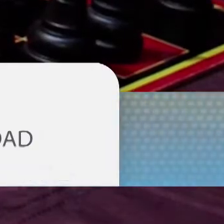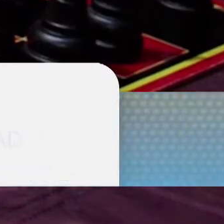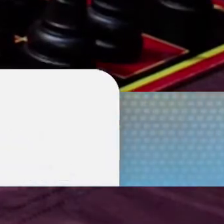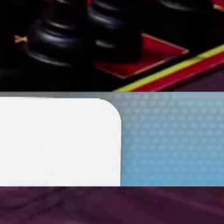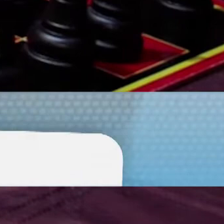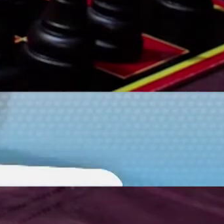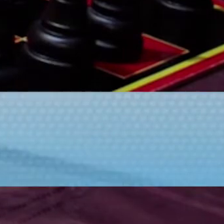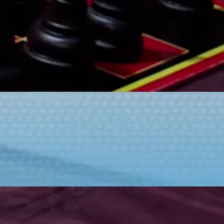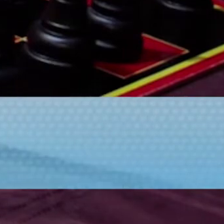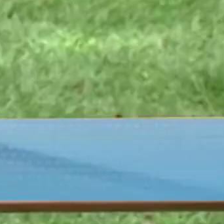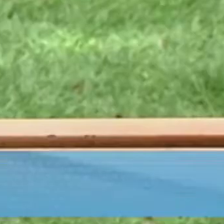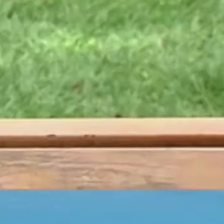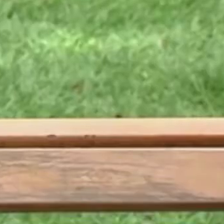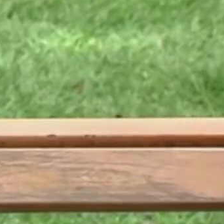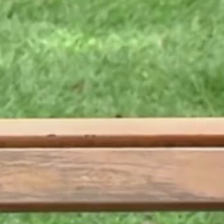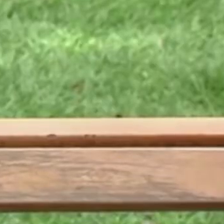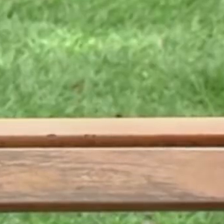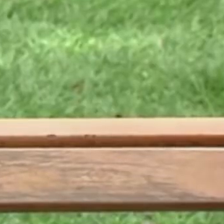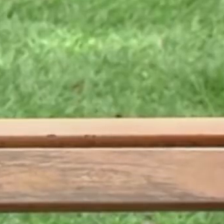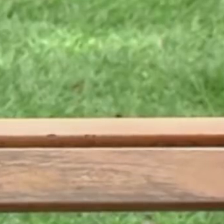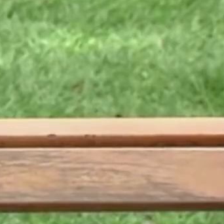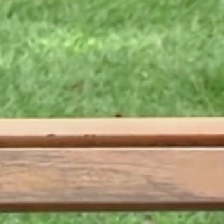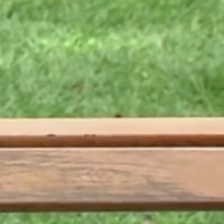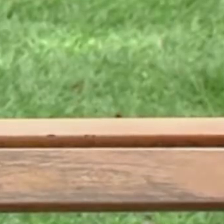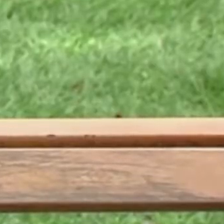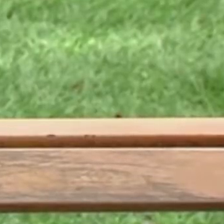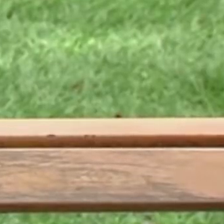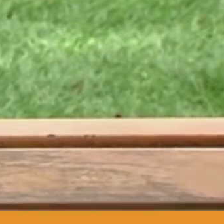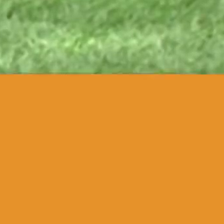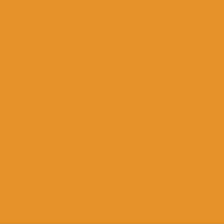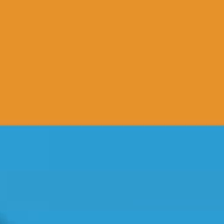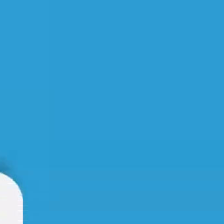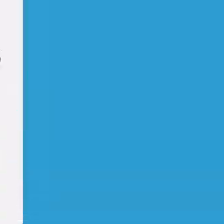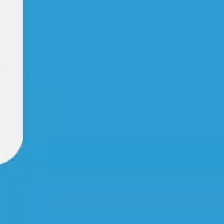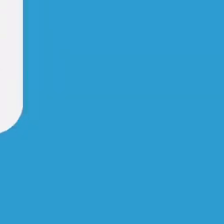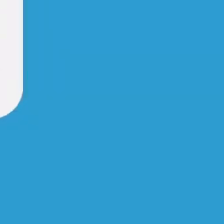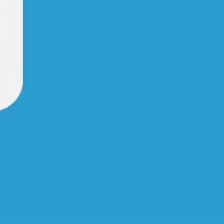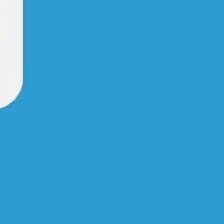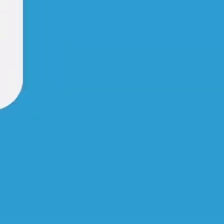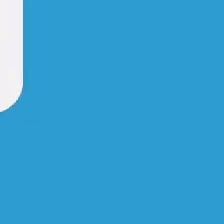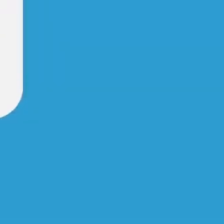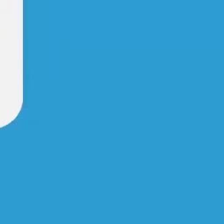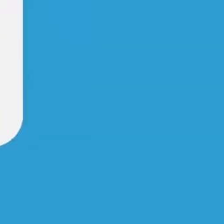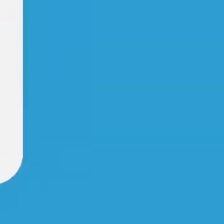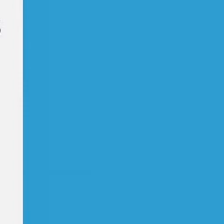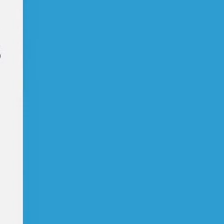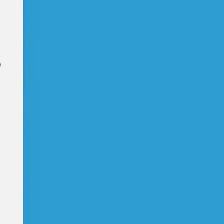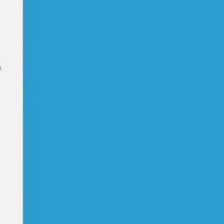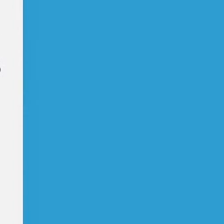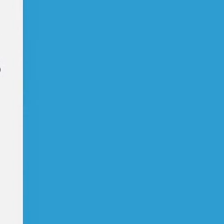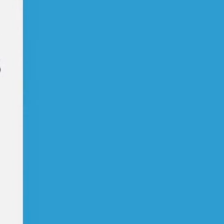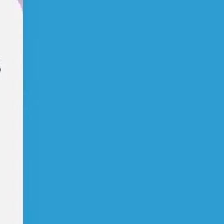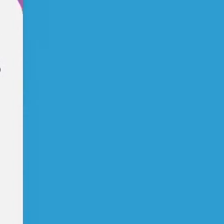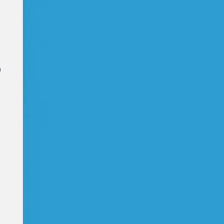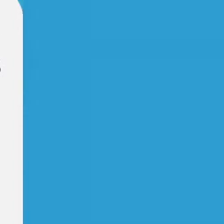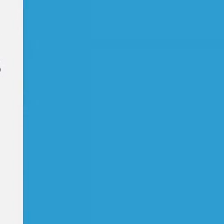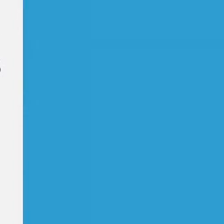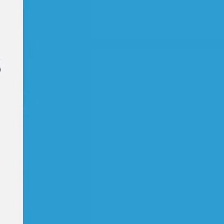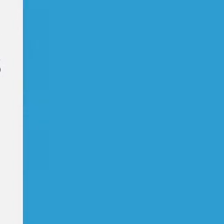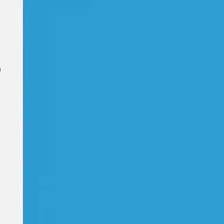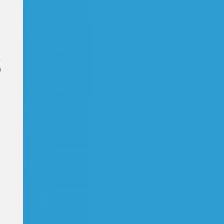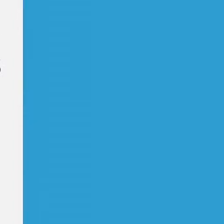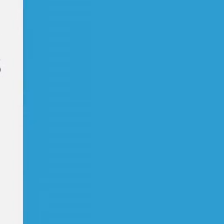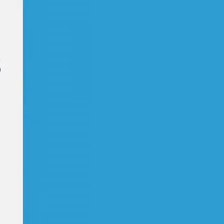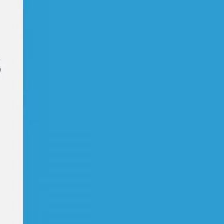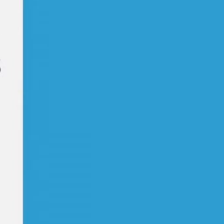algunas recomendaciones de qué podemos hacer para que los adultos mayores se sientan menos solos. Vivir Mejor, miércoles a las 7 de la noche,